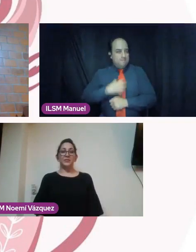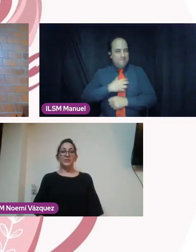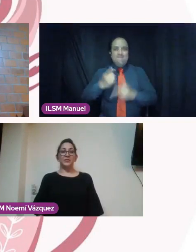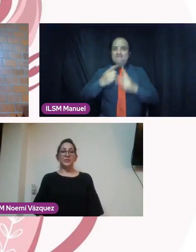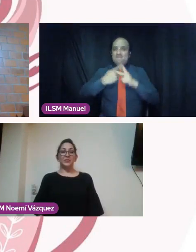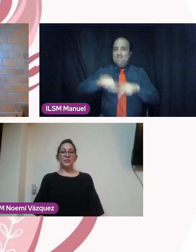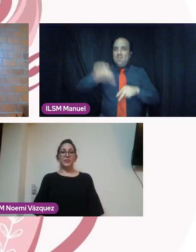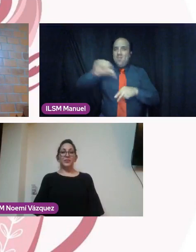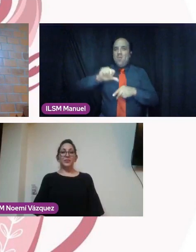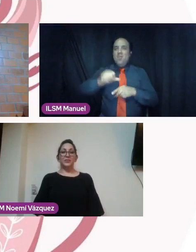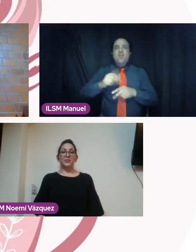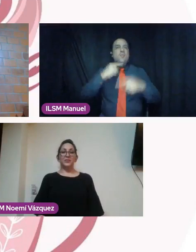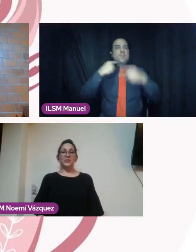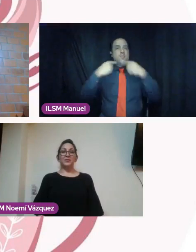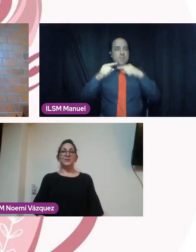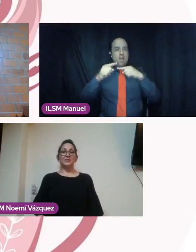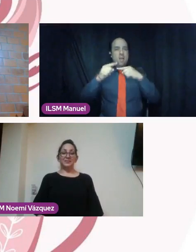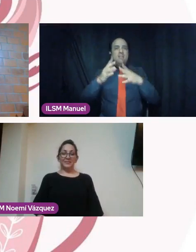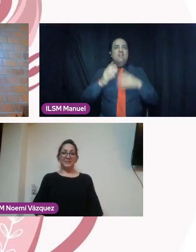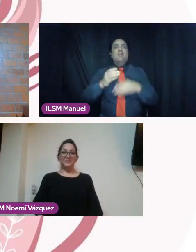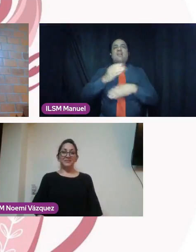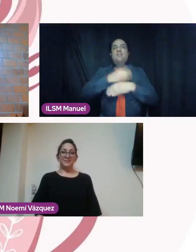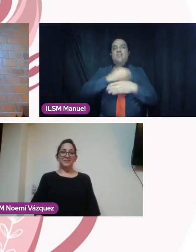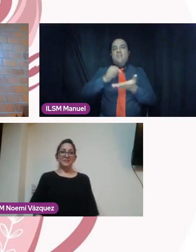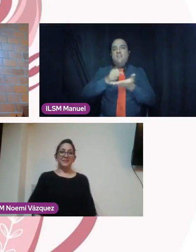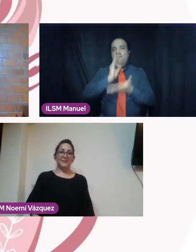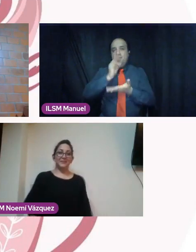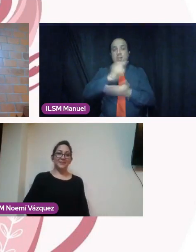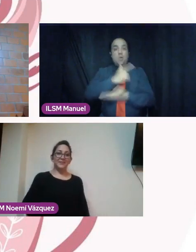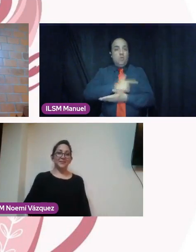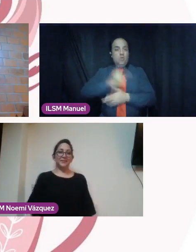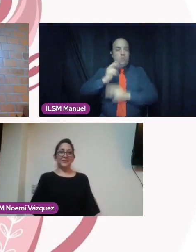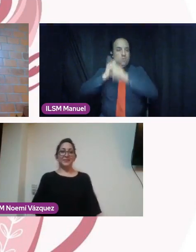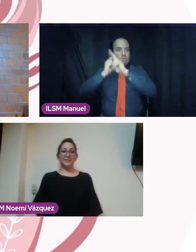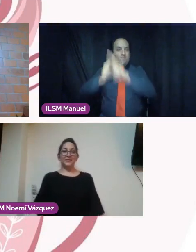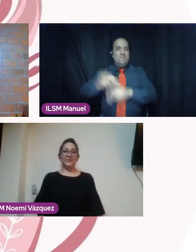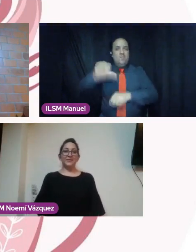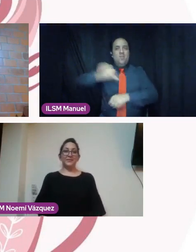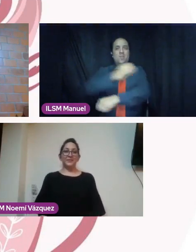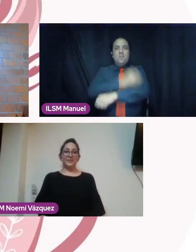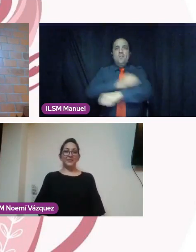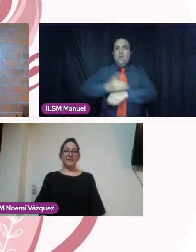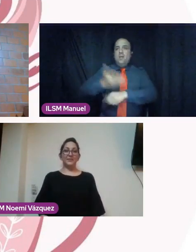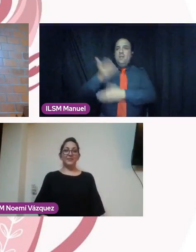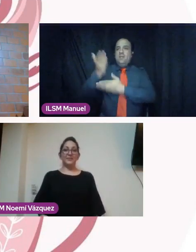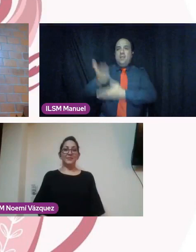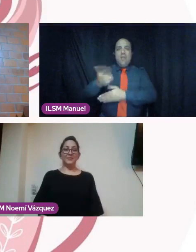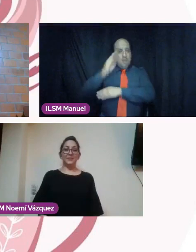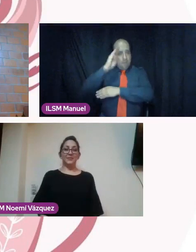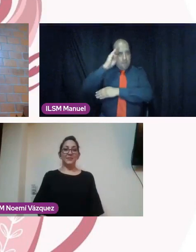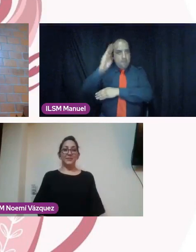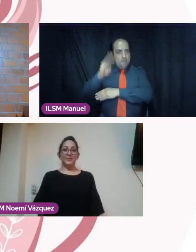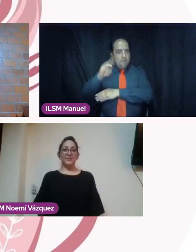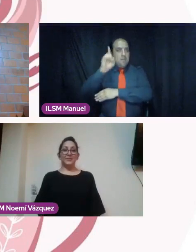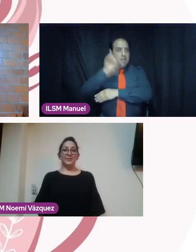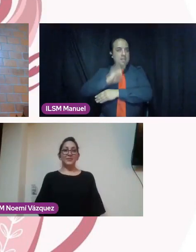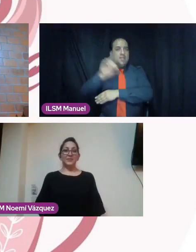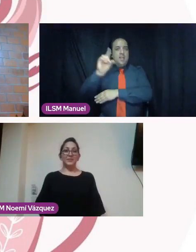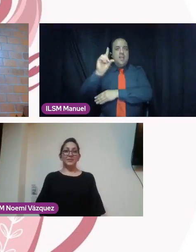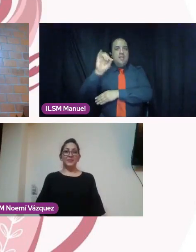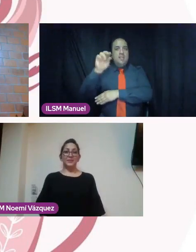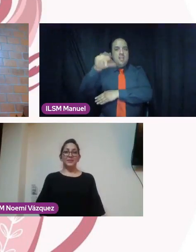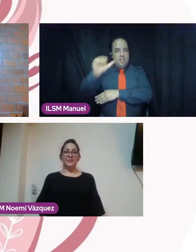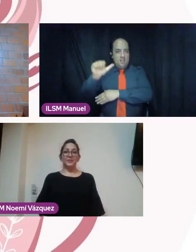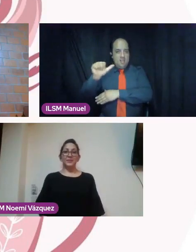charlas de café del mes de septiembre y es un gusto y un honor que nos acompañe hoy la maestra Diana Amelia Mondragón